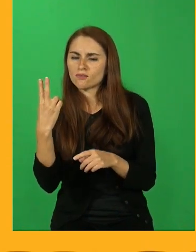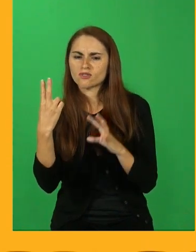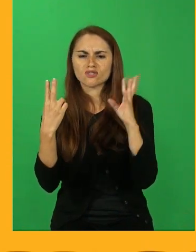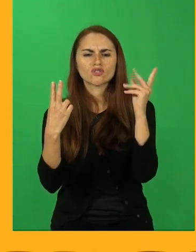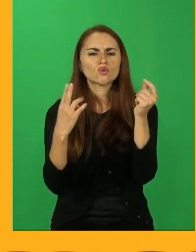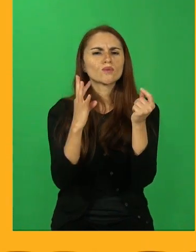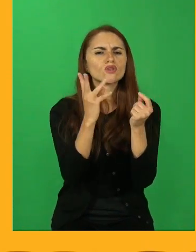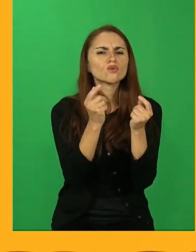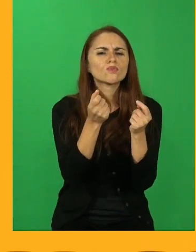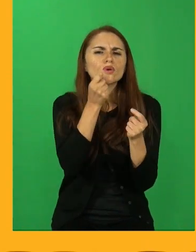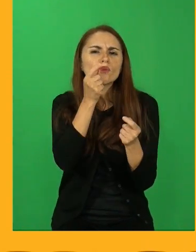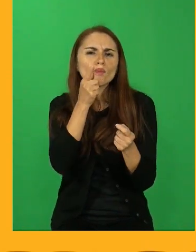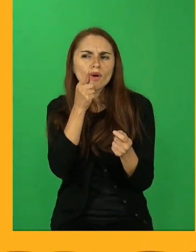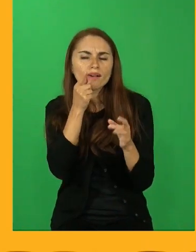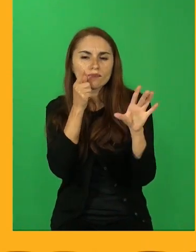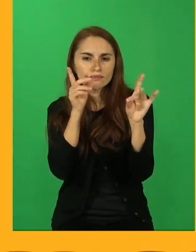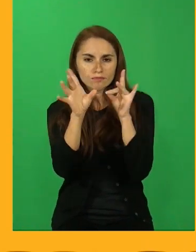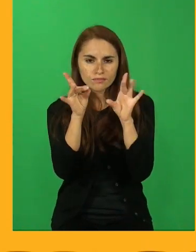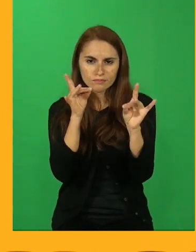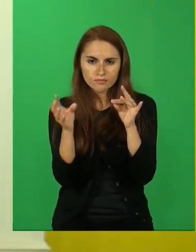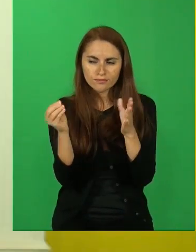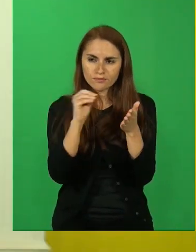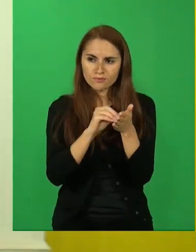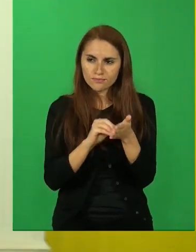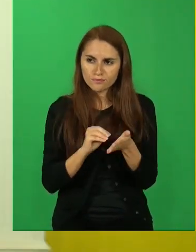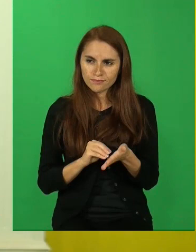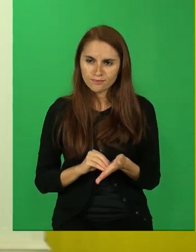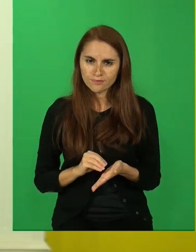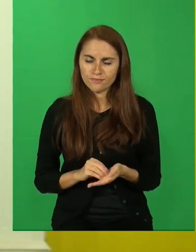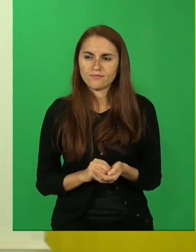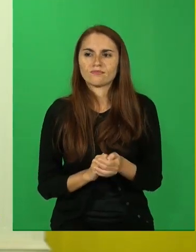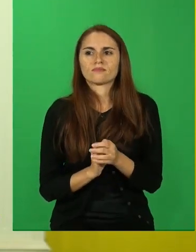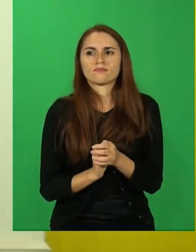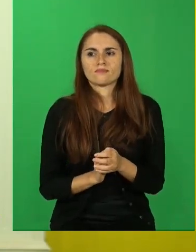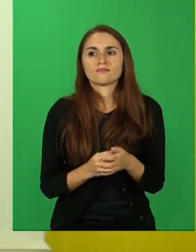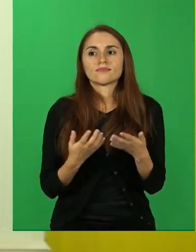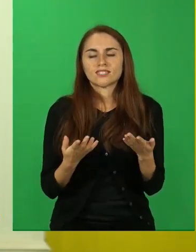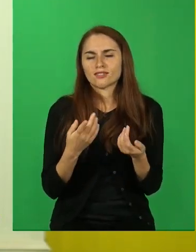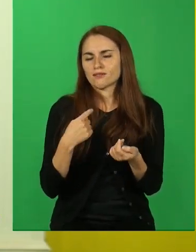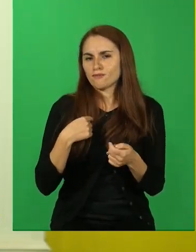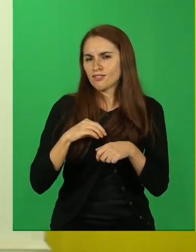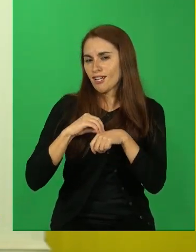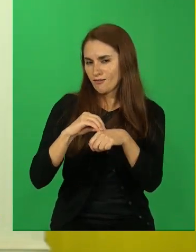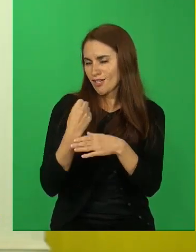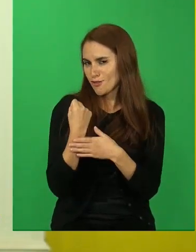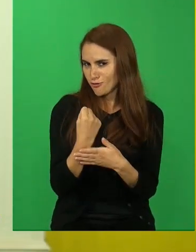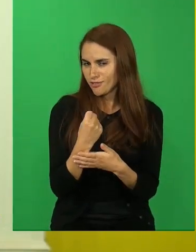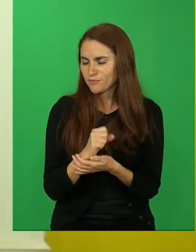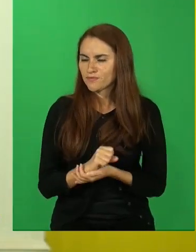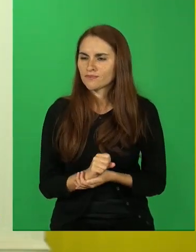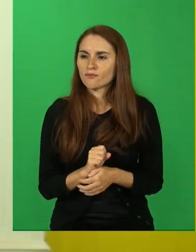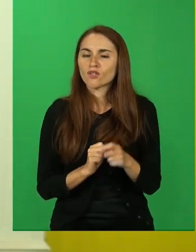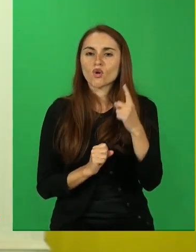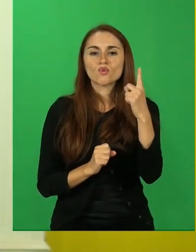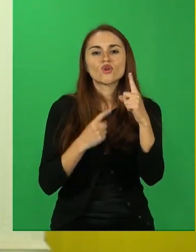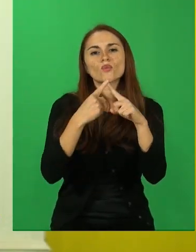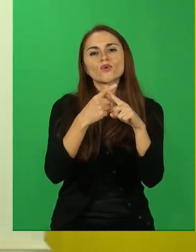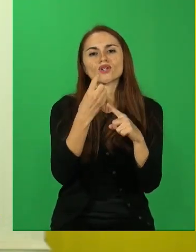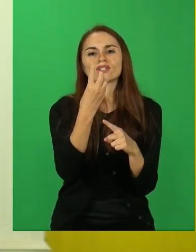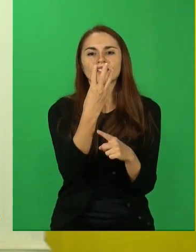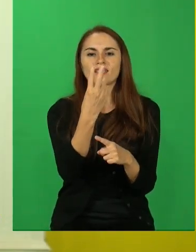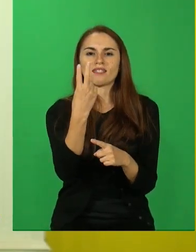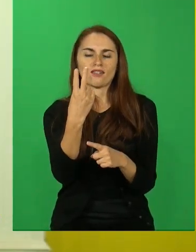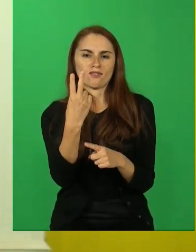busca todos los números que multiplicados te den 32. Ya, yo te voy a dar una ayuda, el 1 por 32, que es el